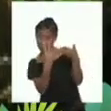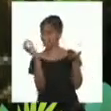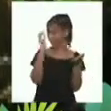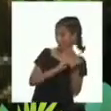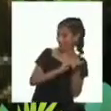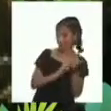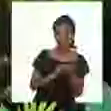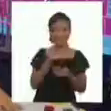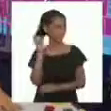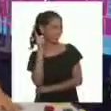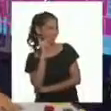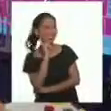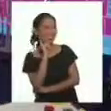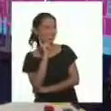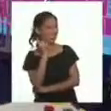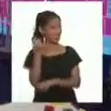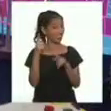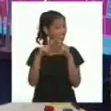veámoslo otra vez.